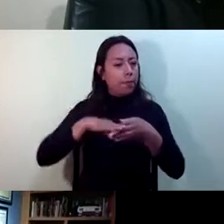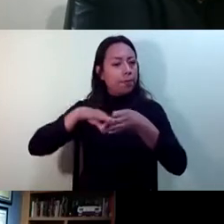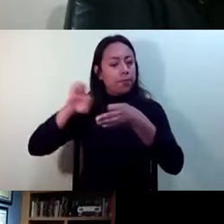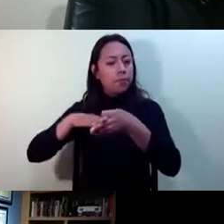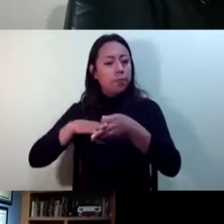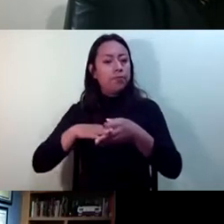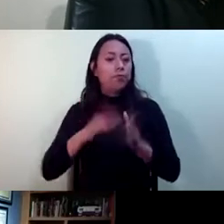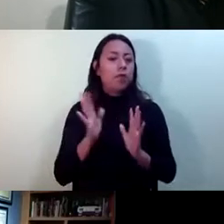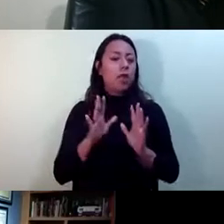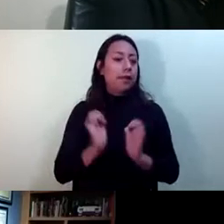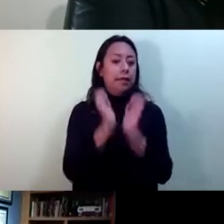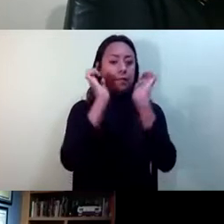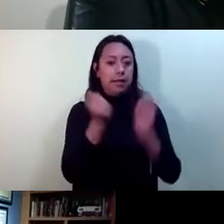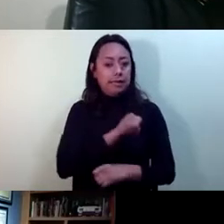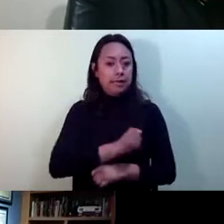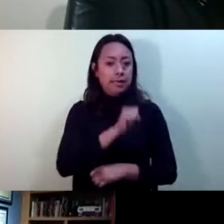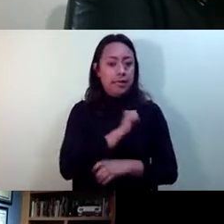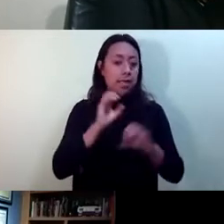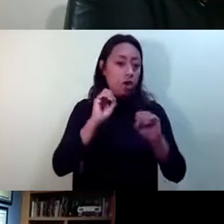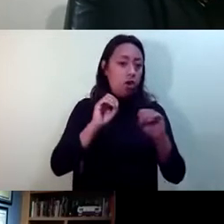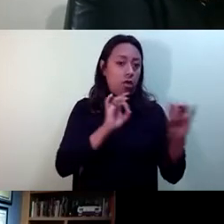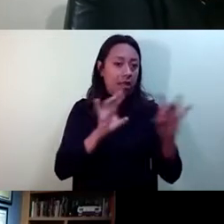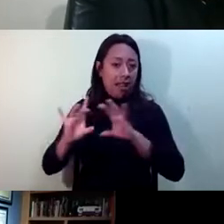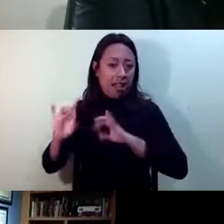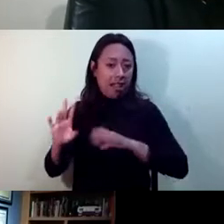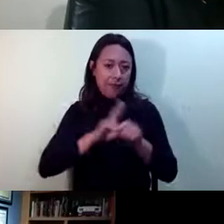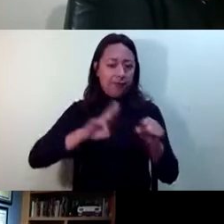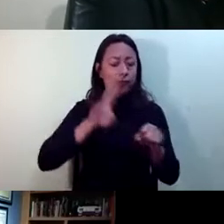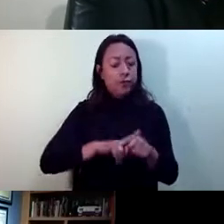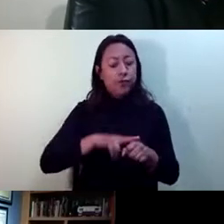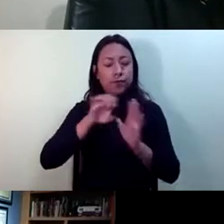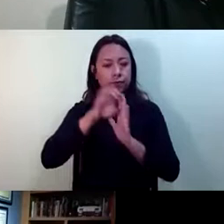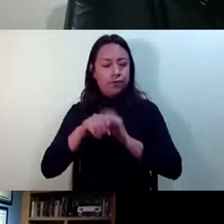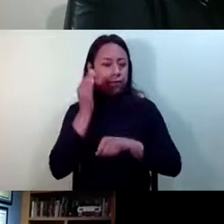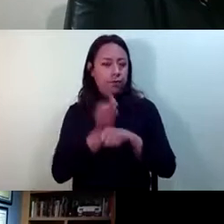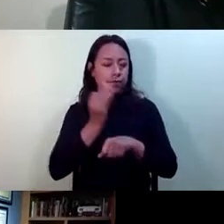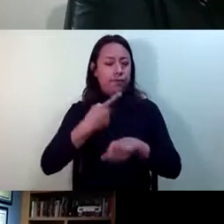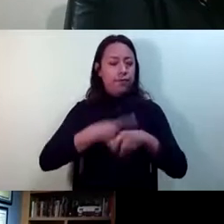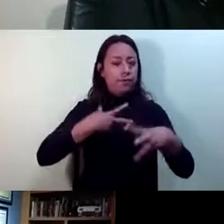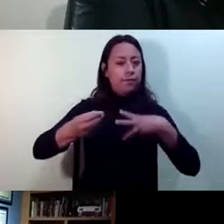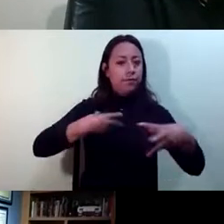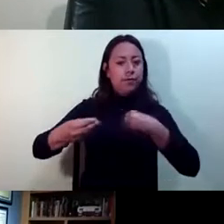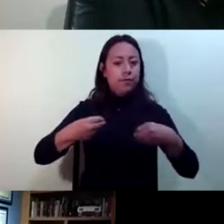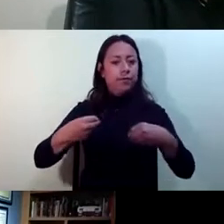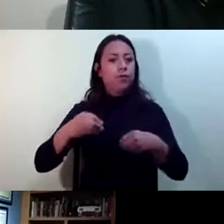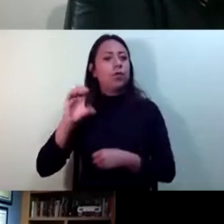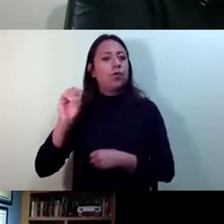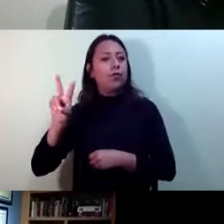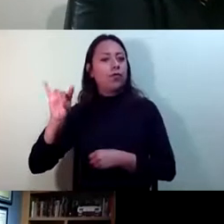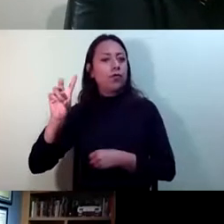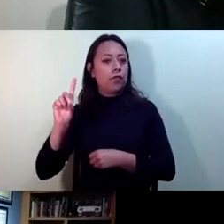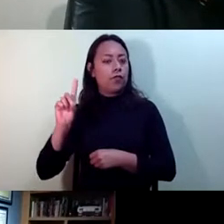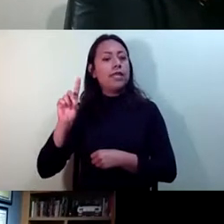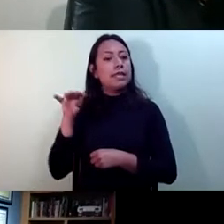emergencia sanitaria o desastre natural, como es el caso actual de la pandemia por COVID-19 y una caída en